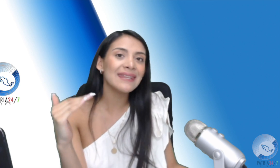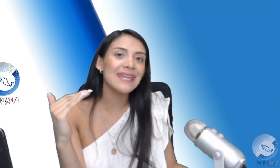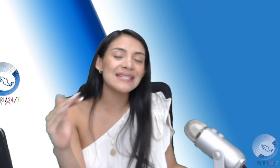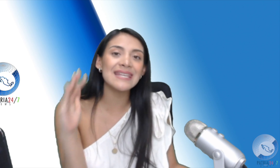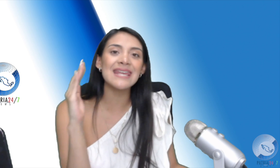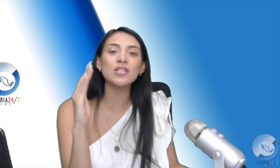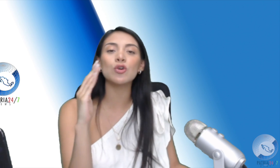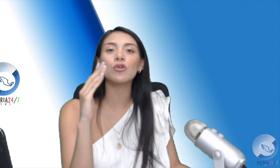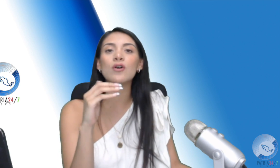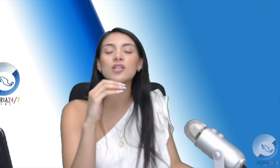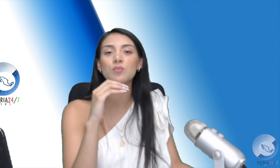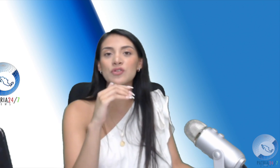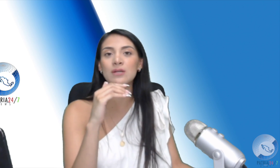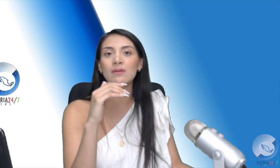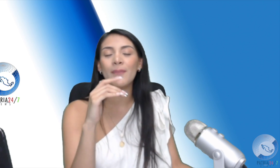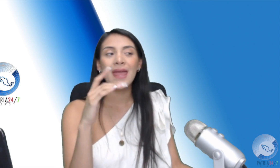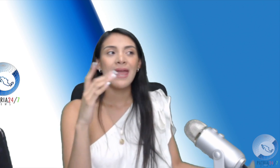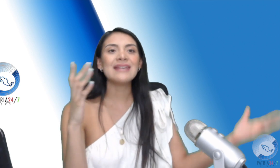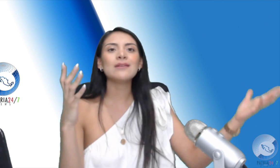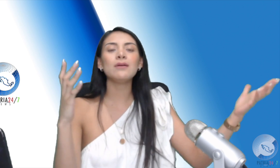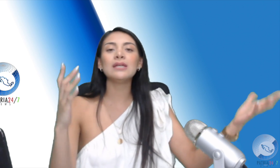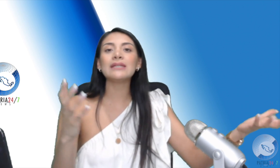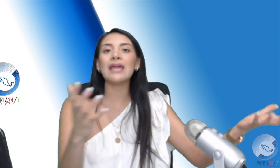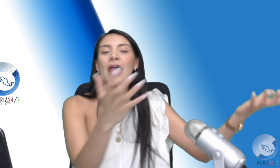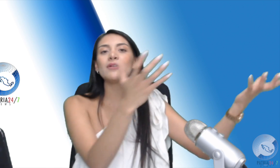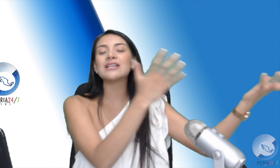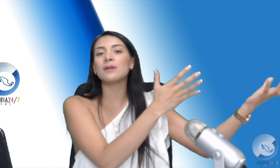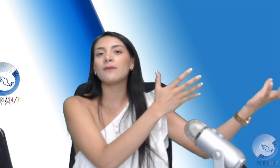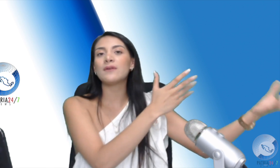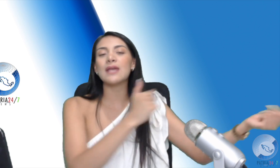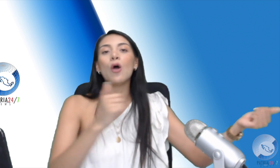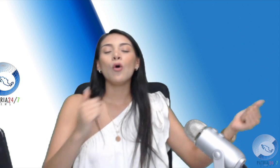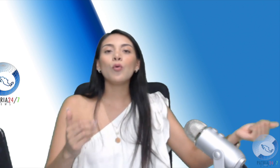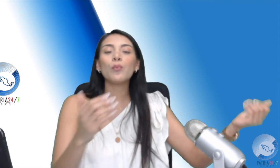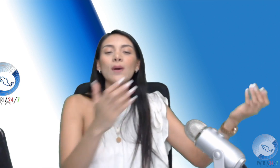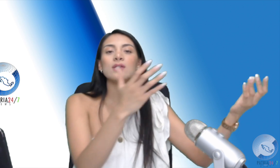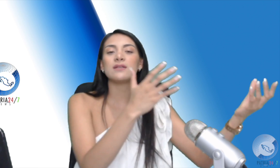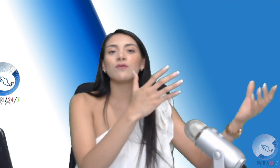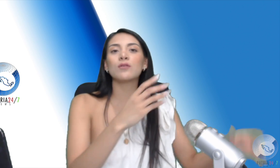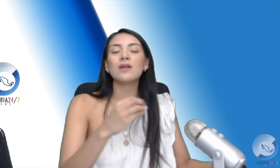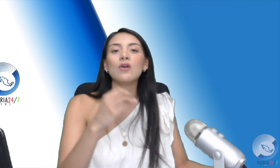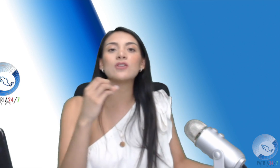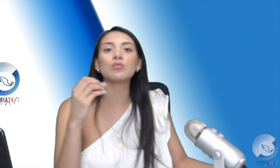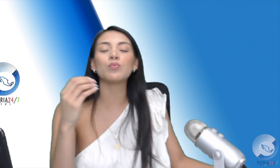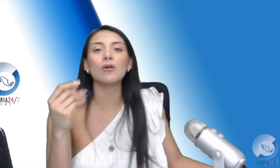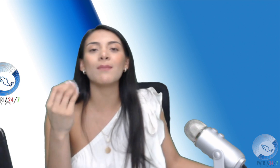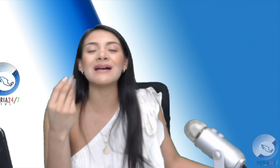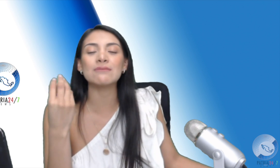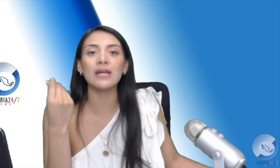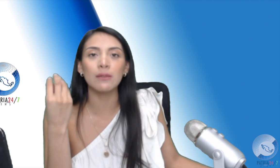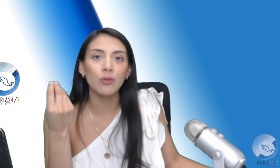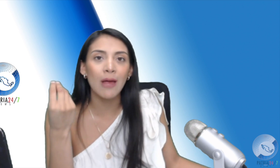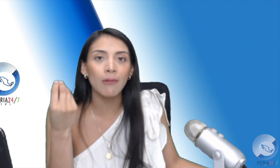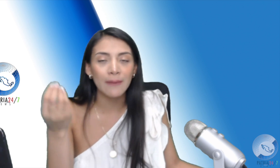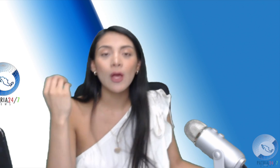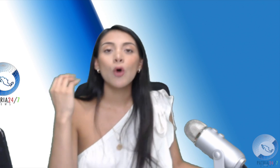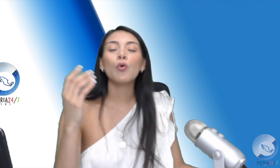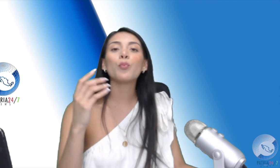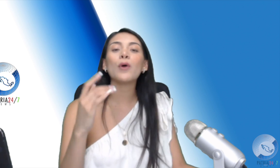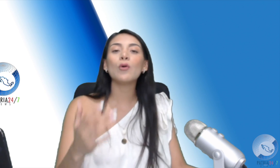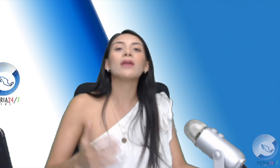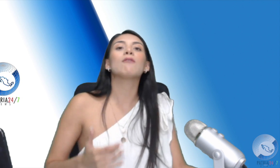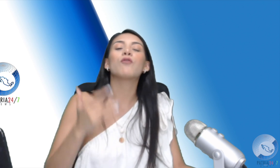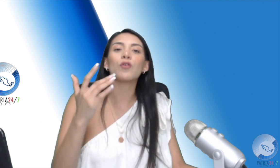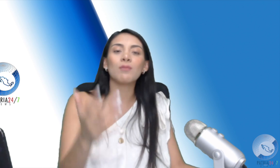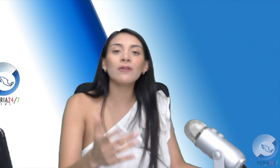a medias y esto no es posible Es evidente a ellos les beneficia un pueblo desinformado es un pueblo más manipulable